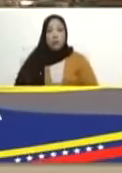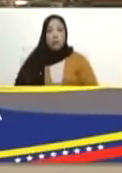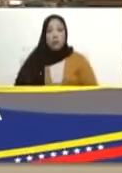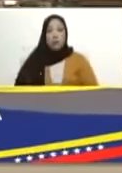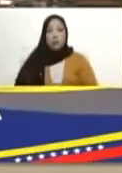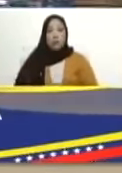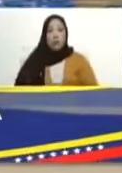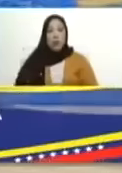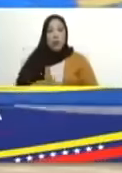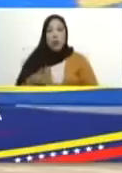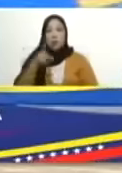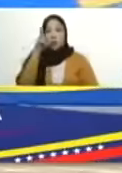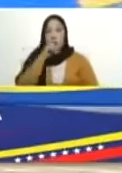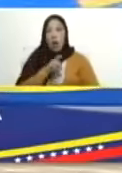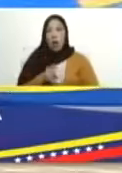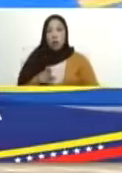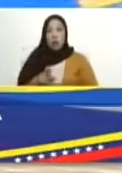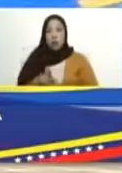En esos años